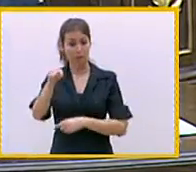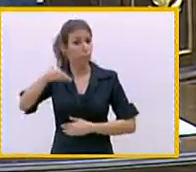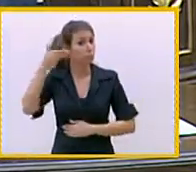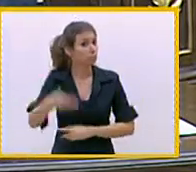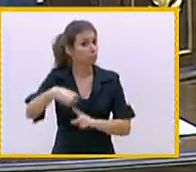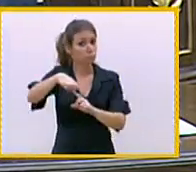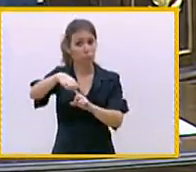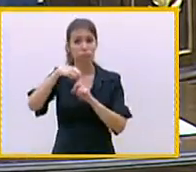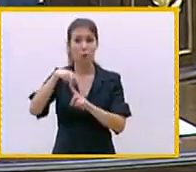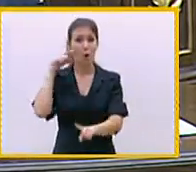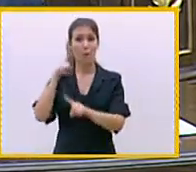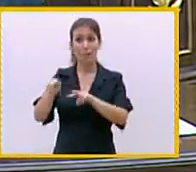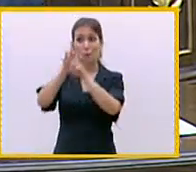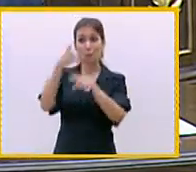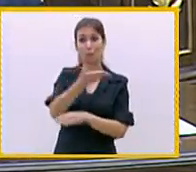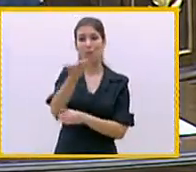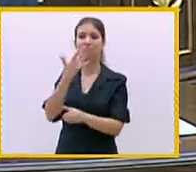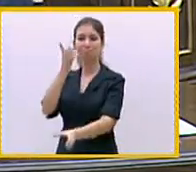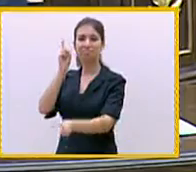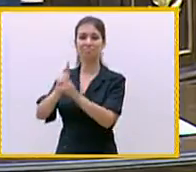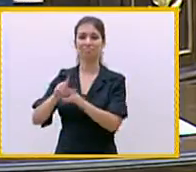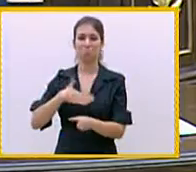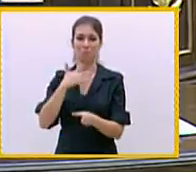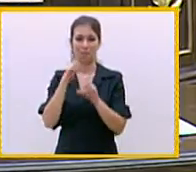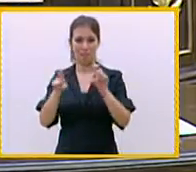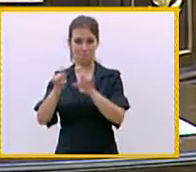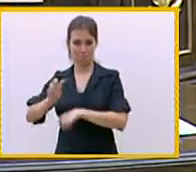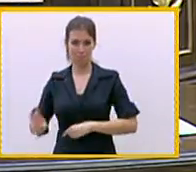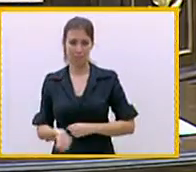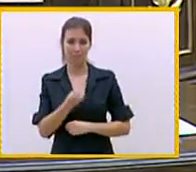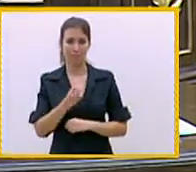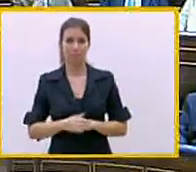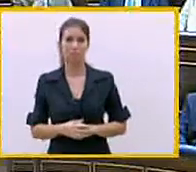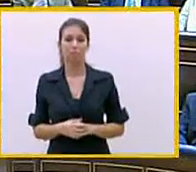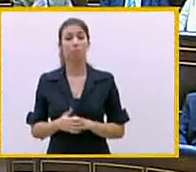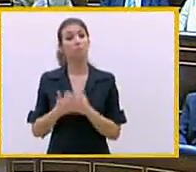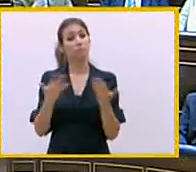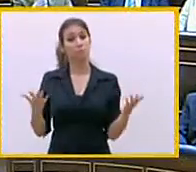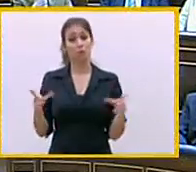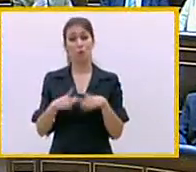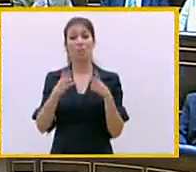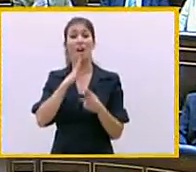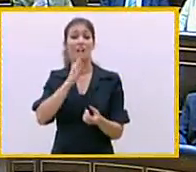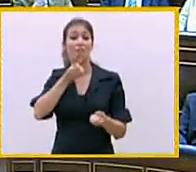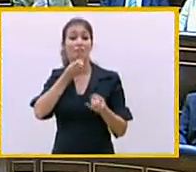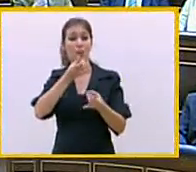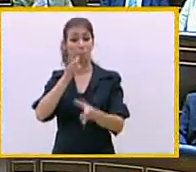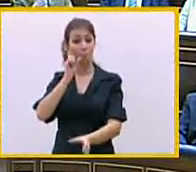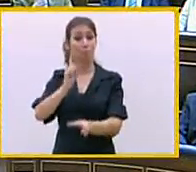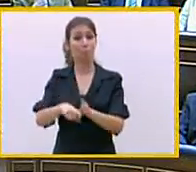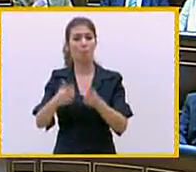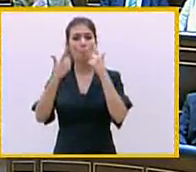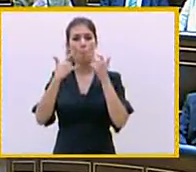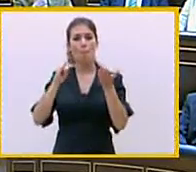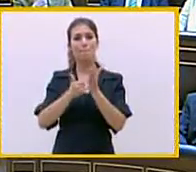la internacionalización de nuestras empresas. El impulso a la sociedad de la información ha visto el desarrollo del Plan Avanza